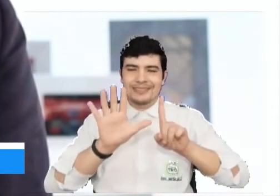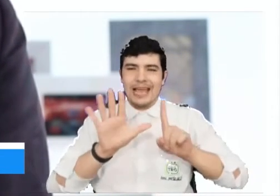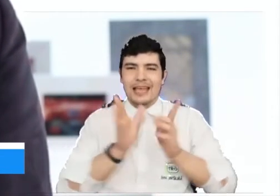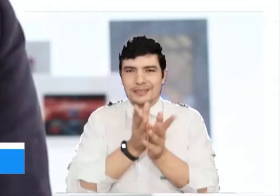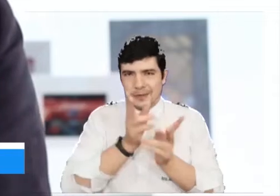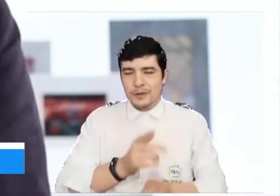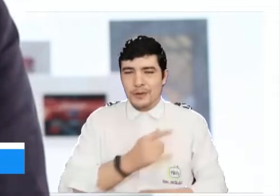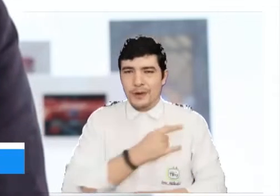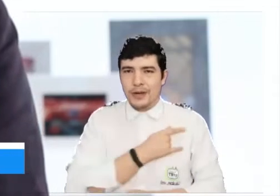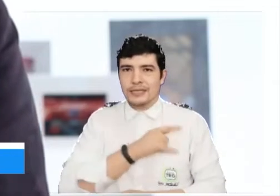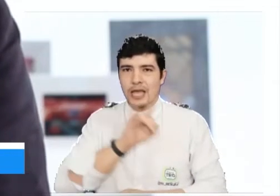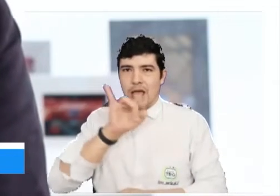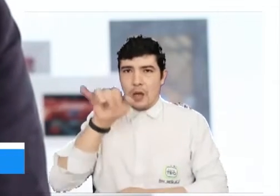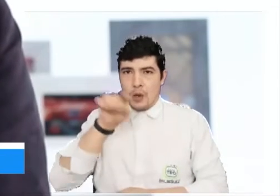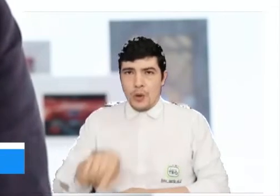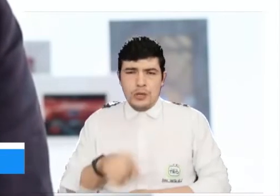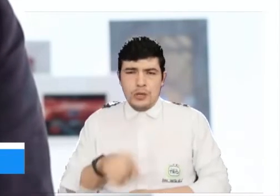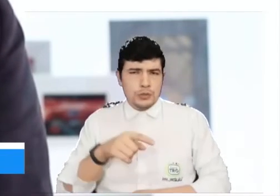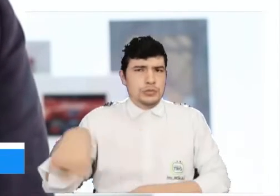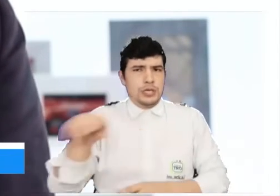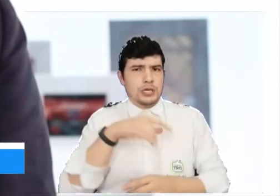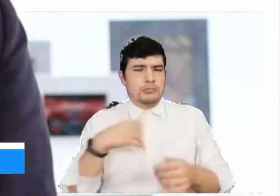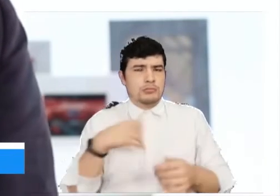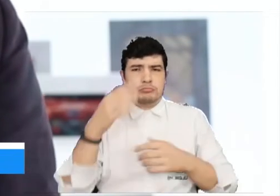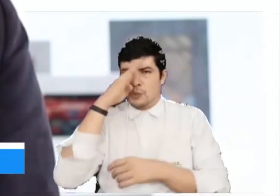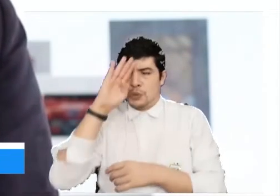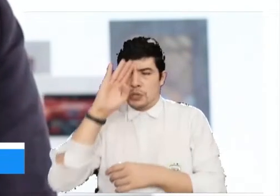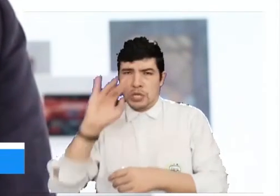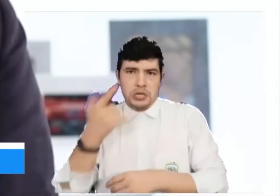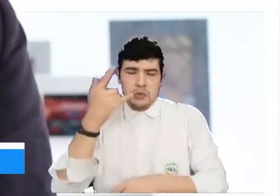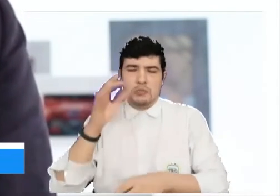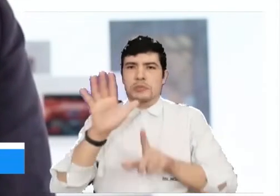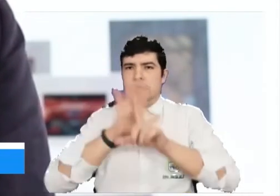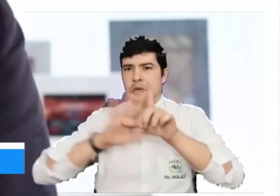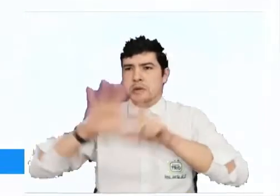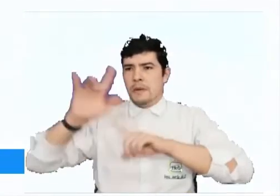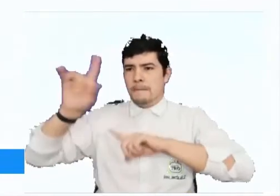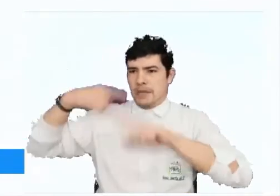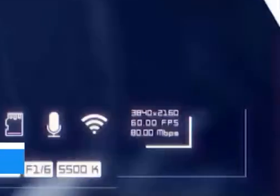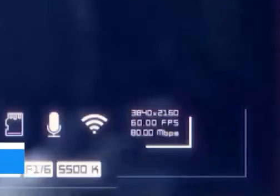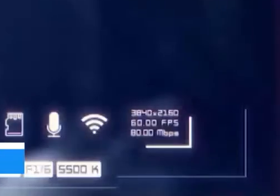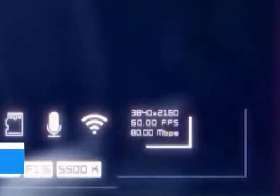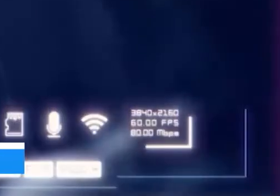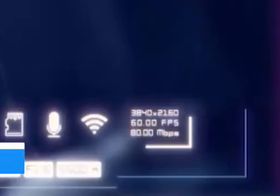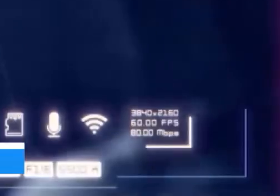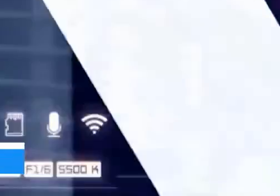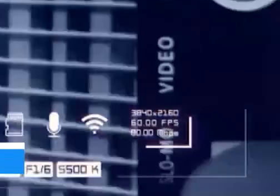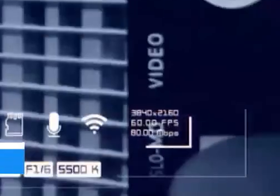310-245-8548. Nos vemos mañana con más videos aquí en Lente Ciudadano.